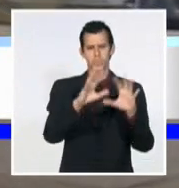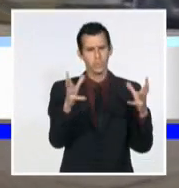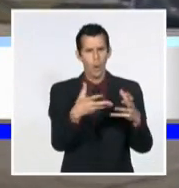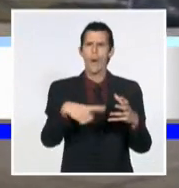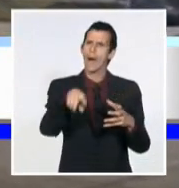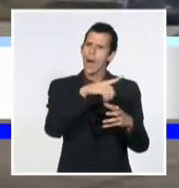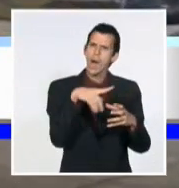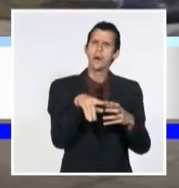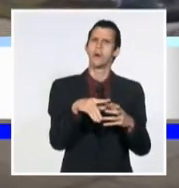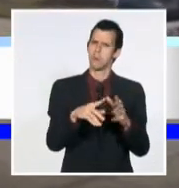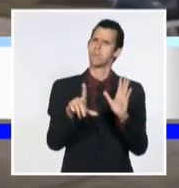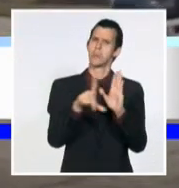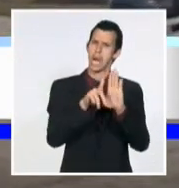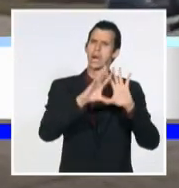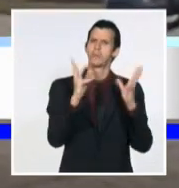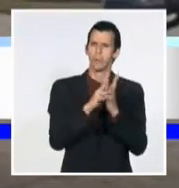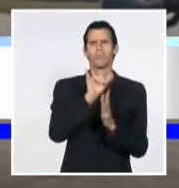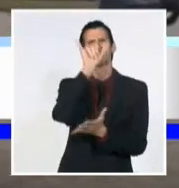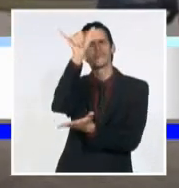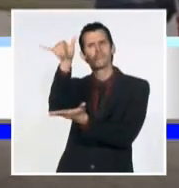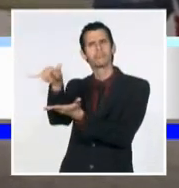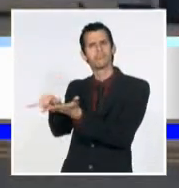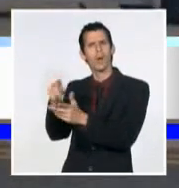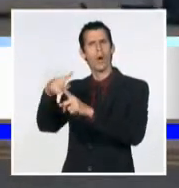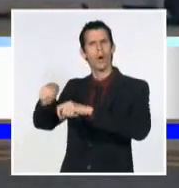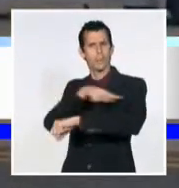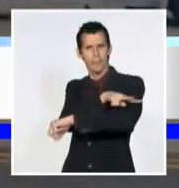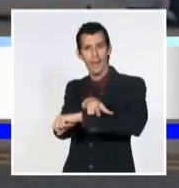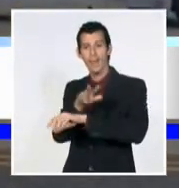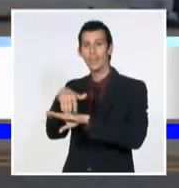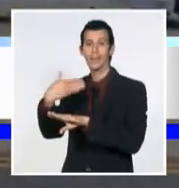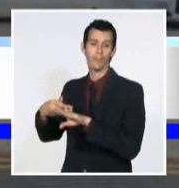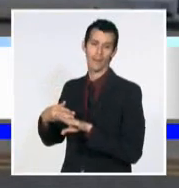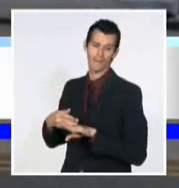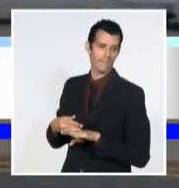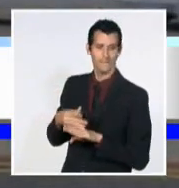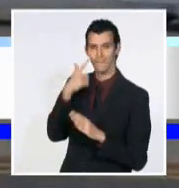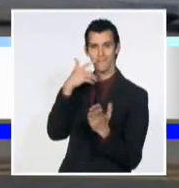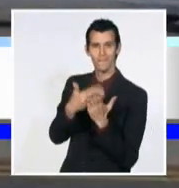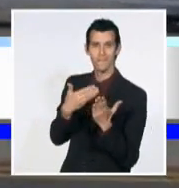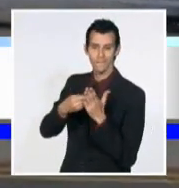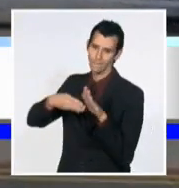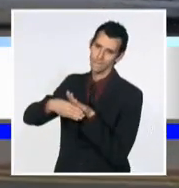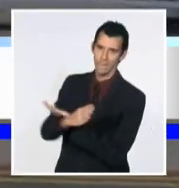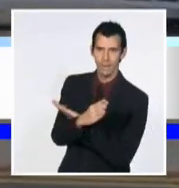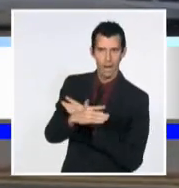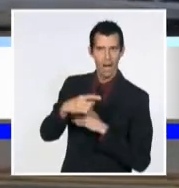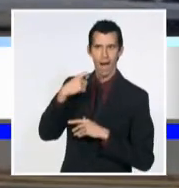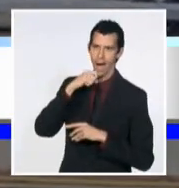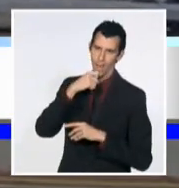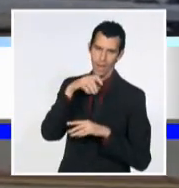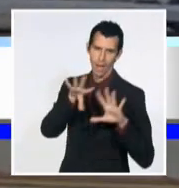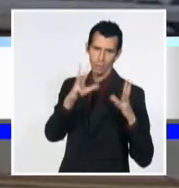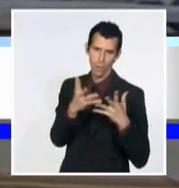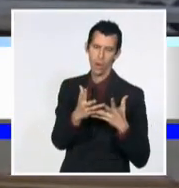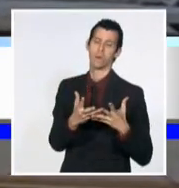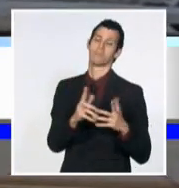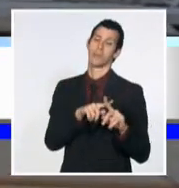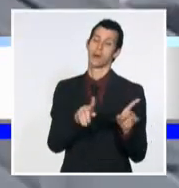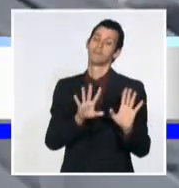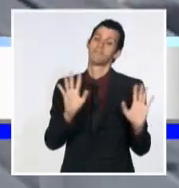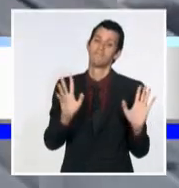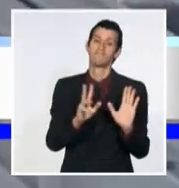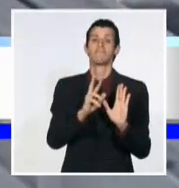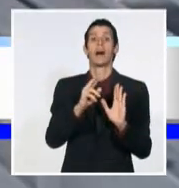rutas irregulares para tratar de arribar a la frontera con Estados Unidos, y con la décima operación de este territorio mexicano en 2023